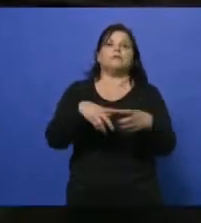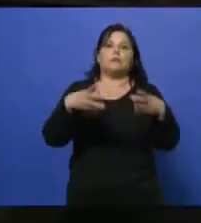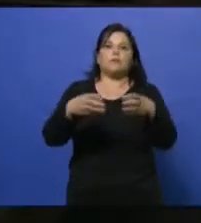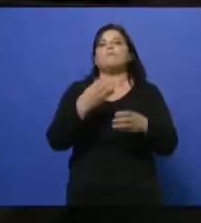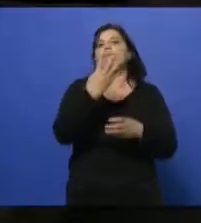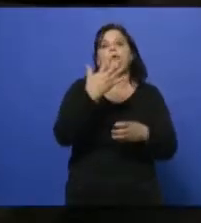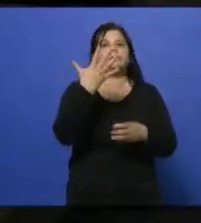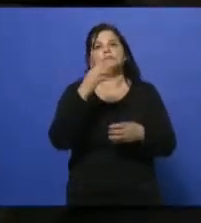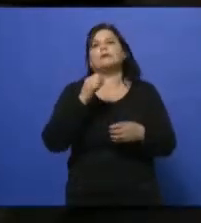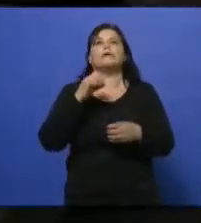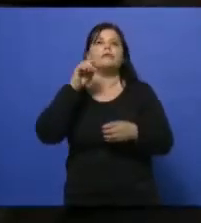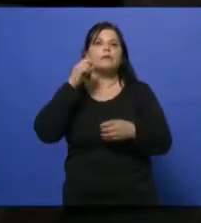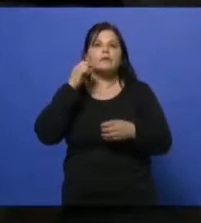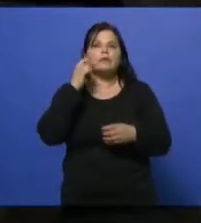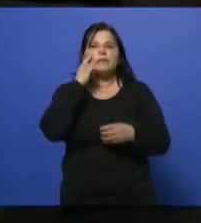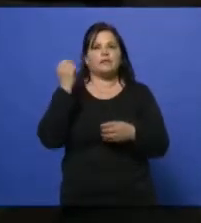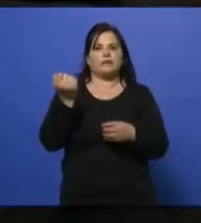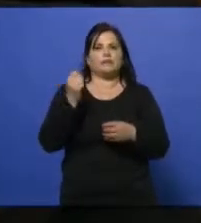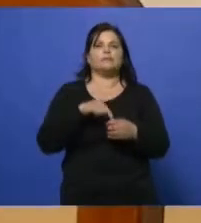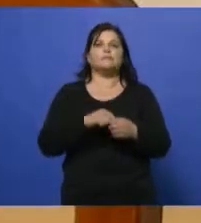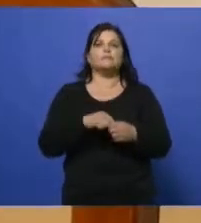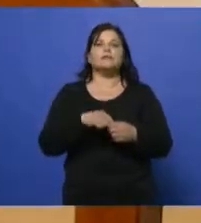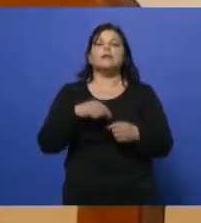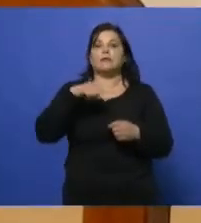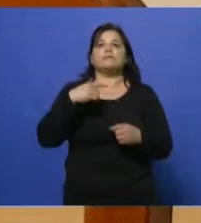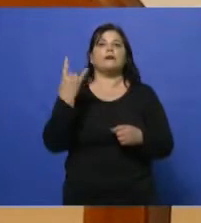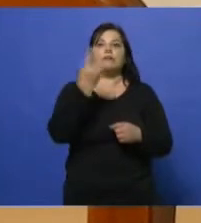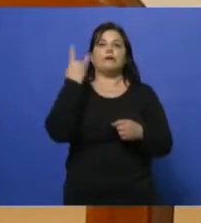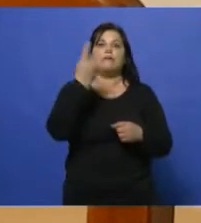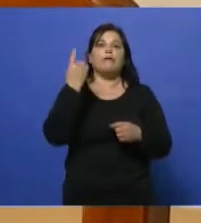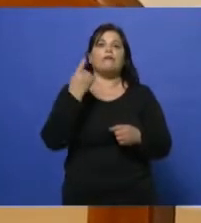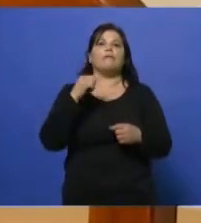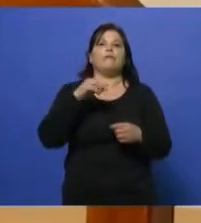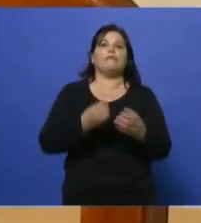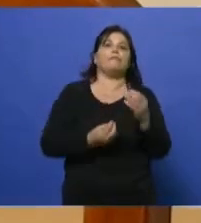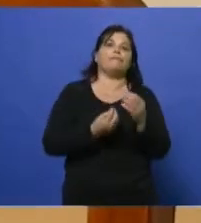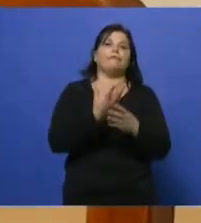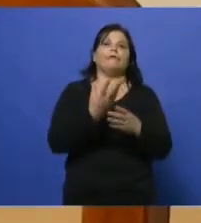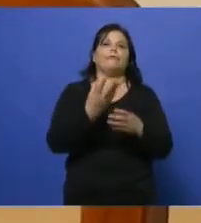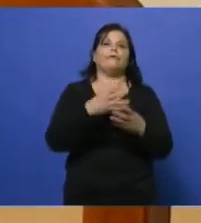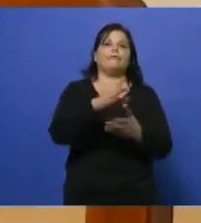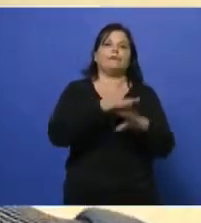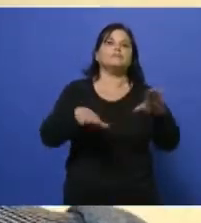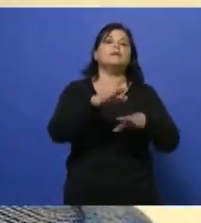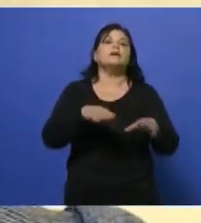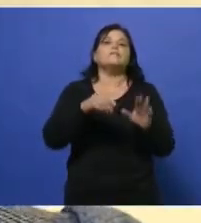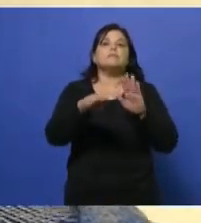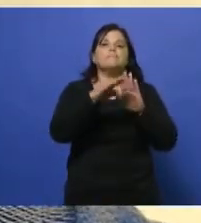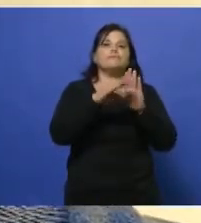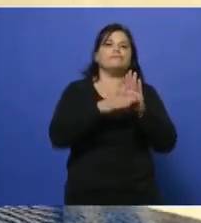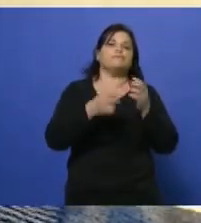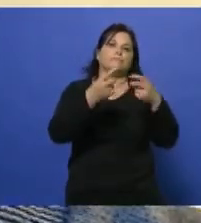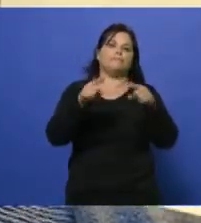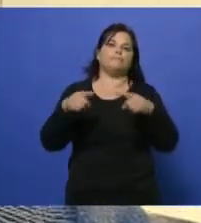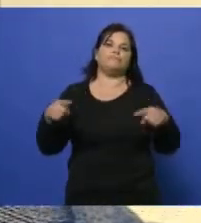la verdad que estamos muy contentos porque si bien no es todo lo que la universidad ofrece, hay actividades que por razones de tiempo o de agendas no